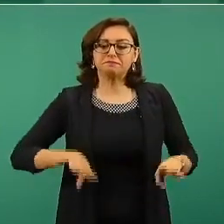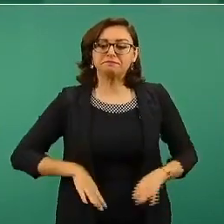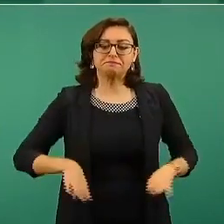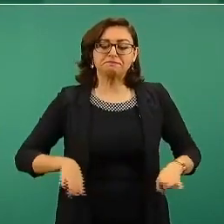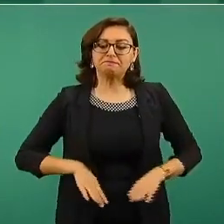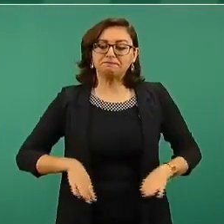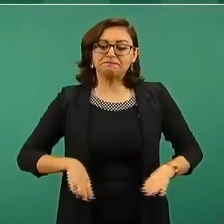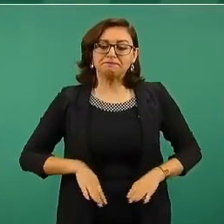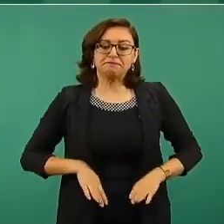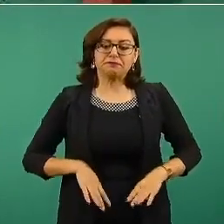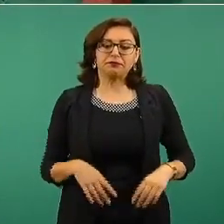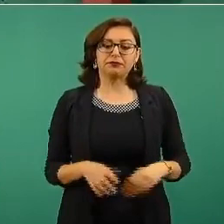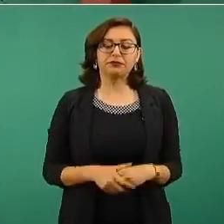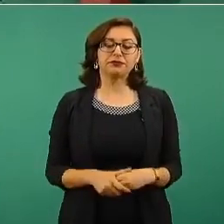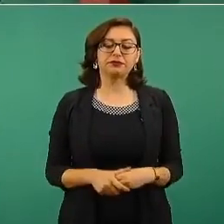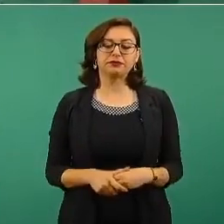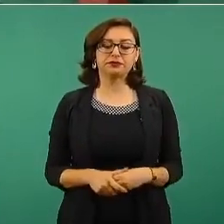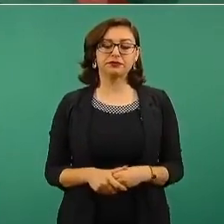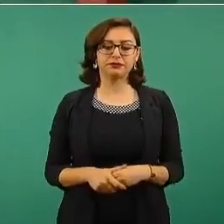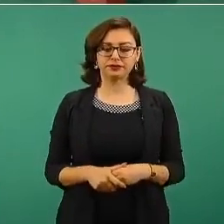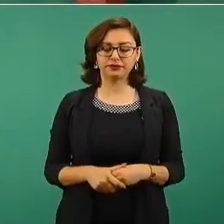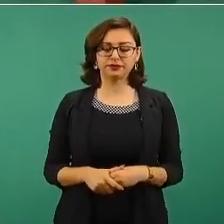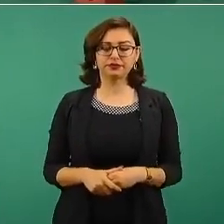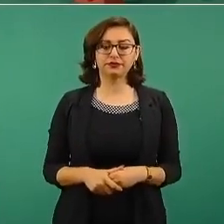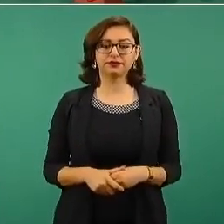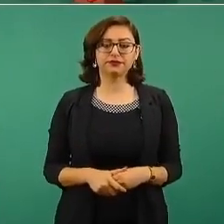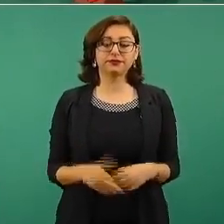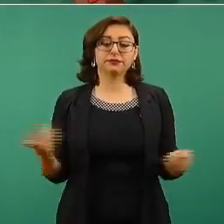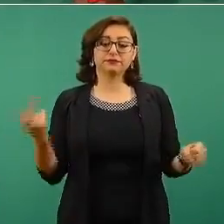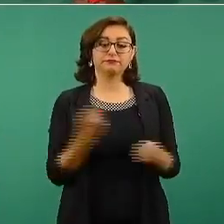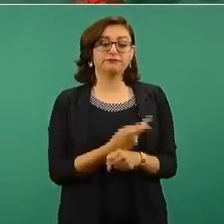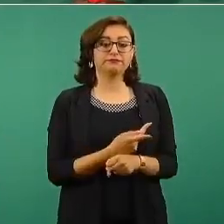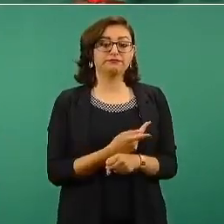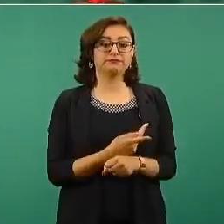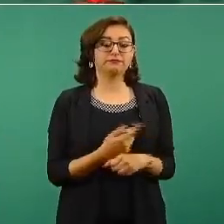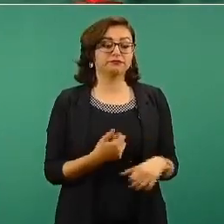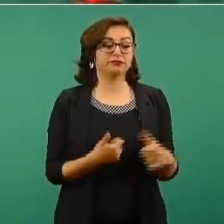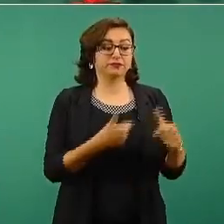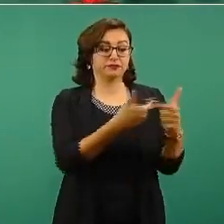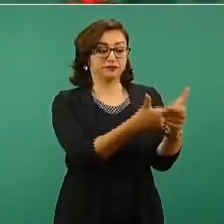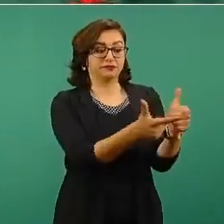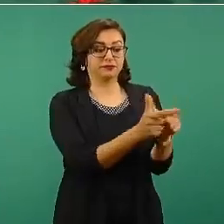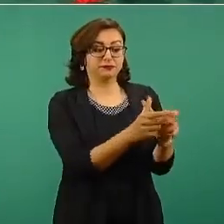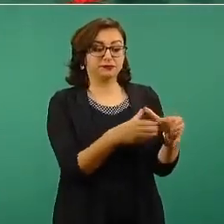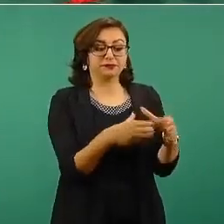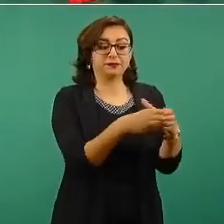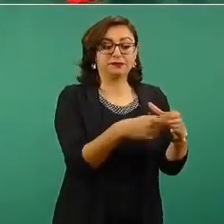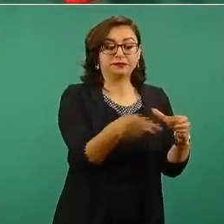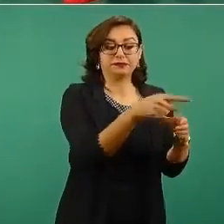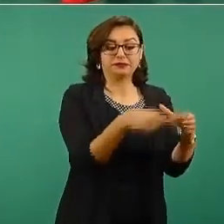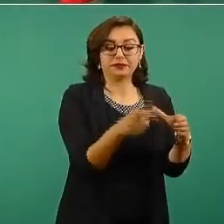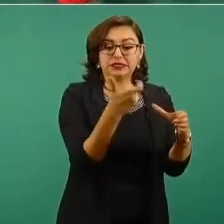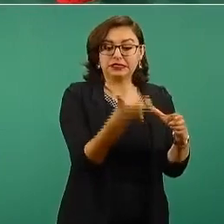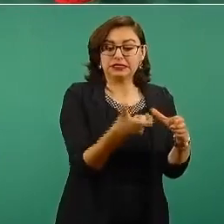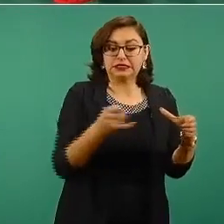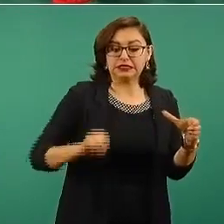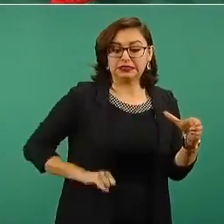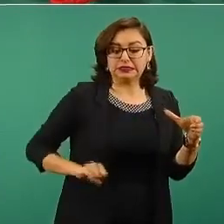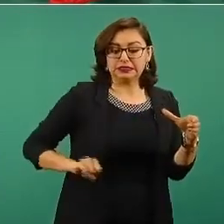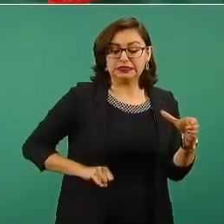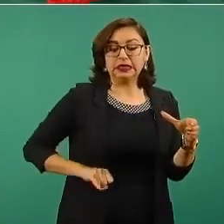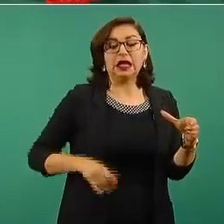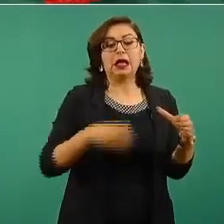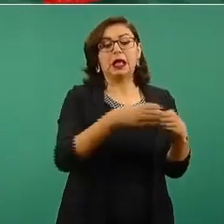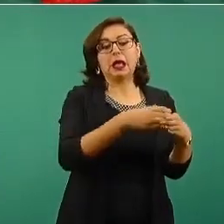Cuando se trata de grupos de intereses creados que tienen vinculación con medios,